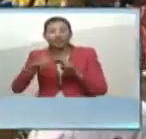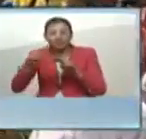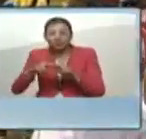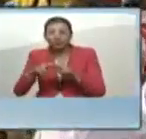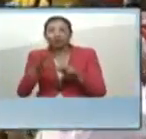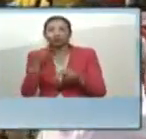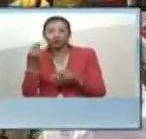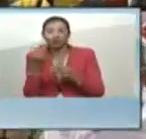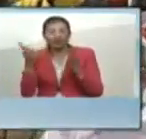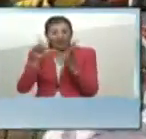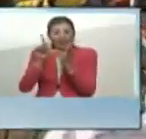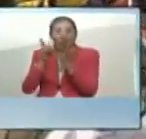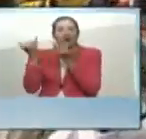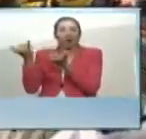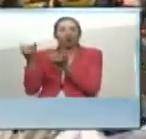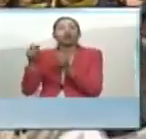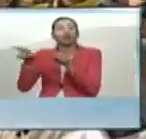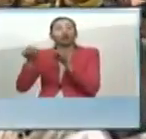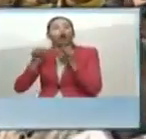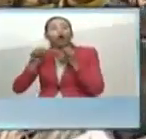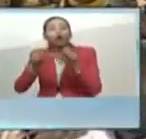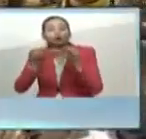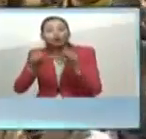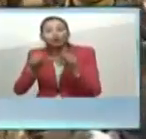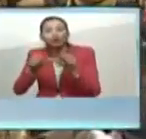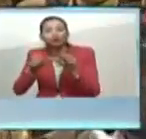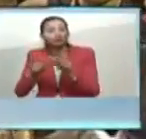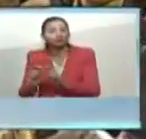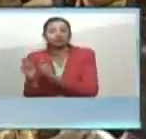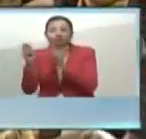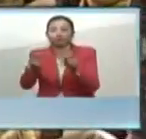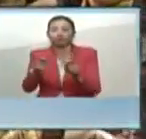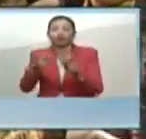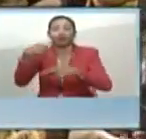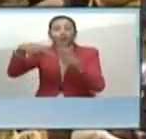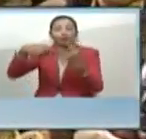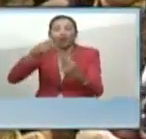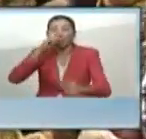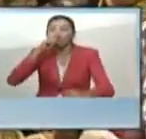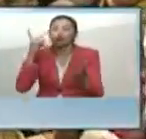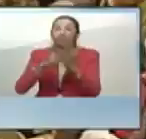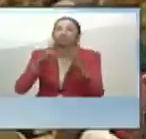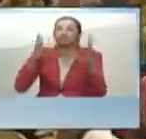los únicos que van a ser merecedor de tu triunfo en el 2019.